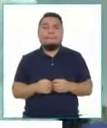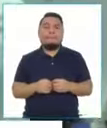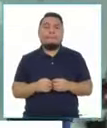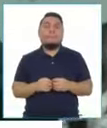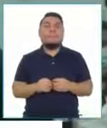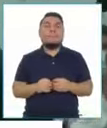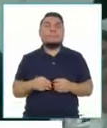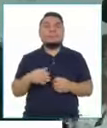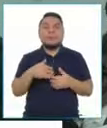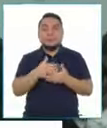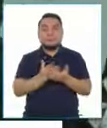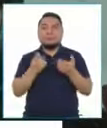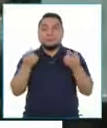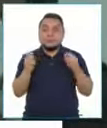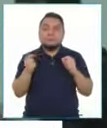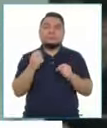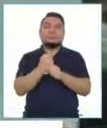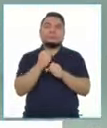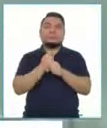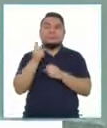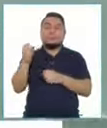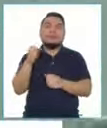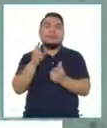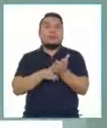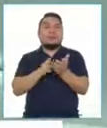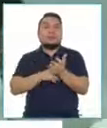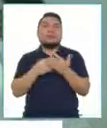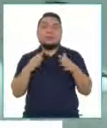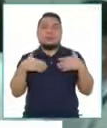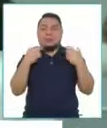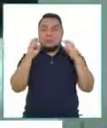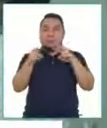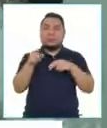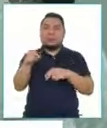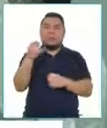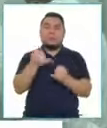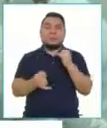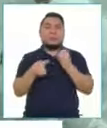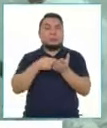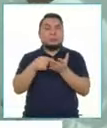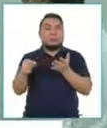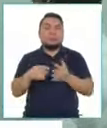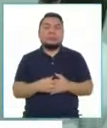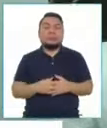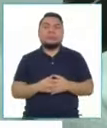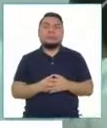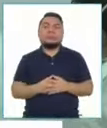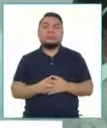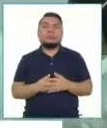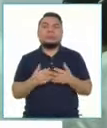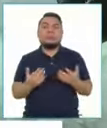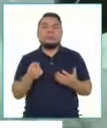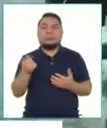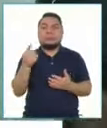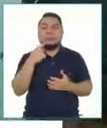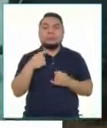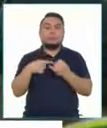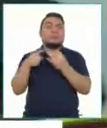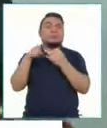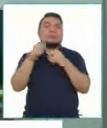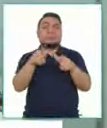Parte del esfuerzo que viene desarrollando Esalud y que hemos podido apreciar en las últimas semanas, que en